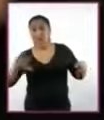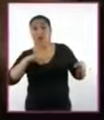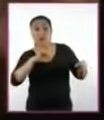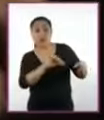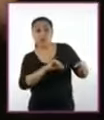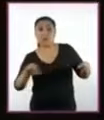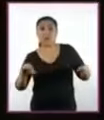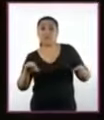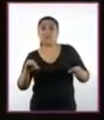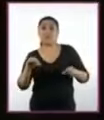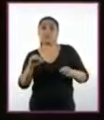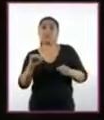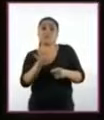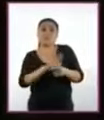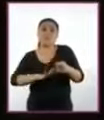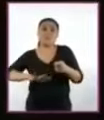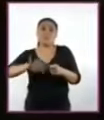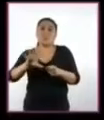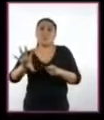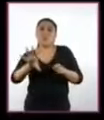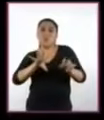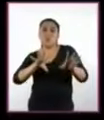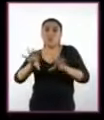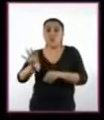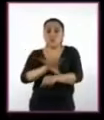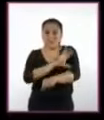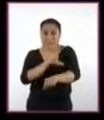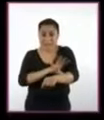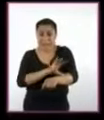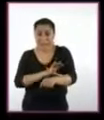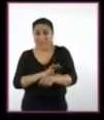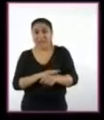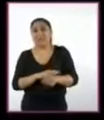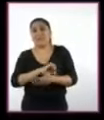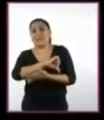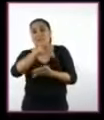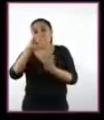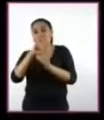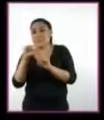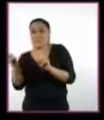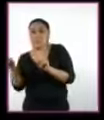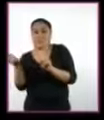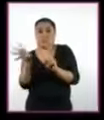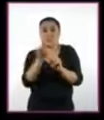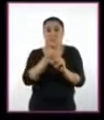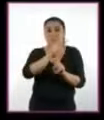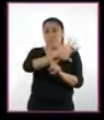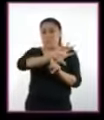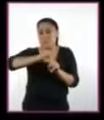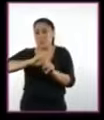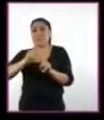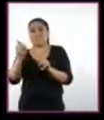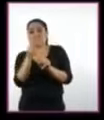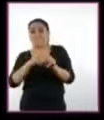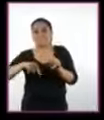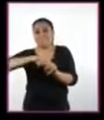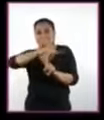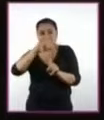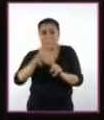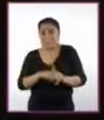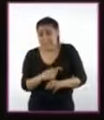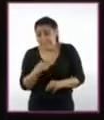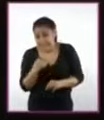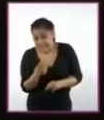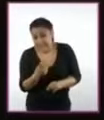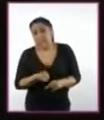campo magnético que apunta a través del centro de este lazo, girando hacia afuera. Esto se